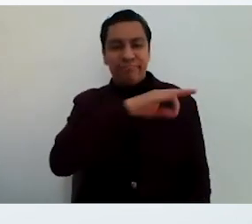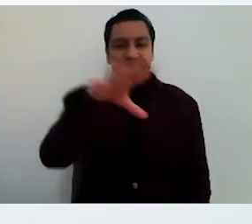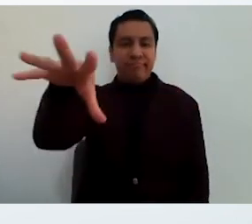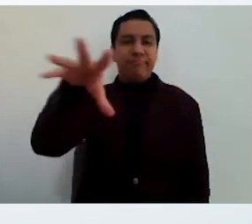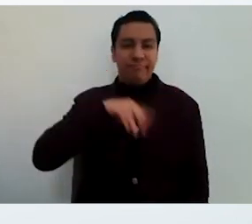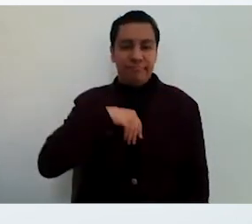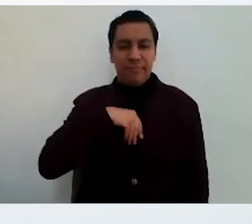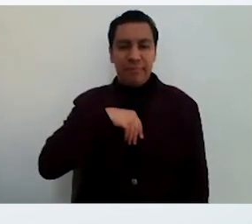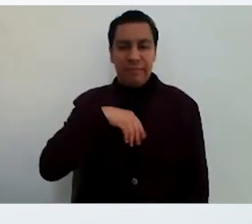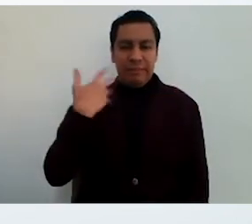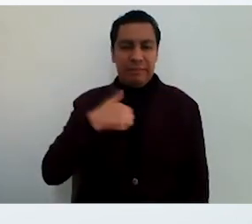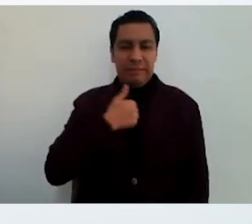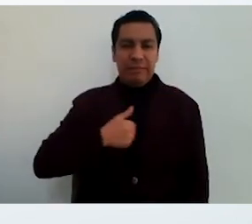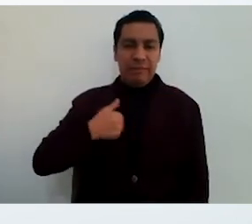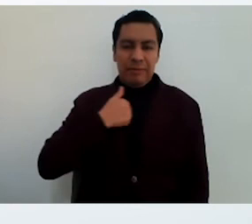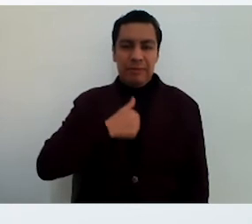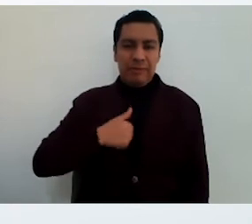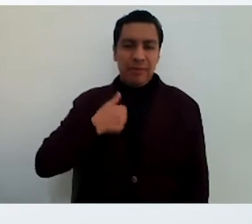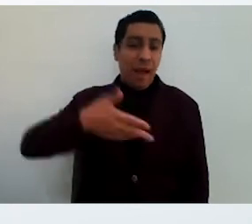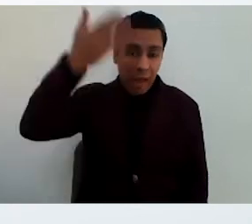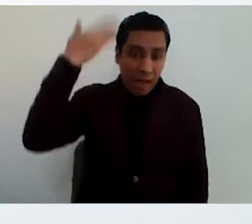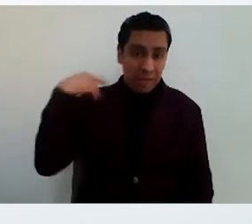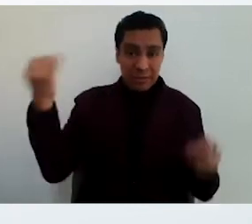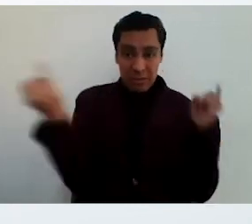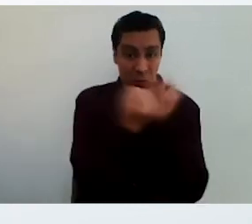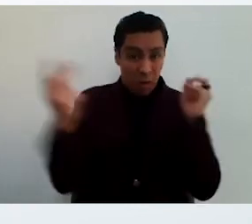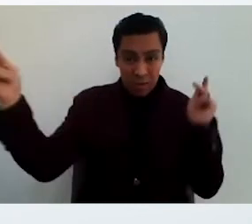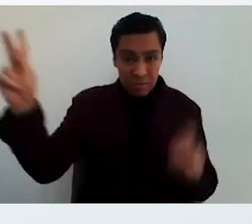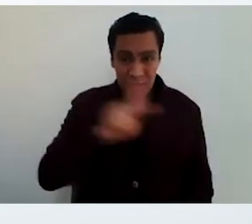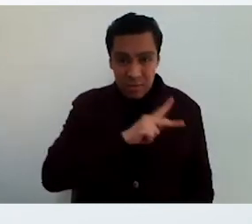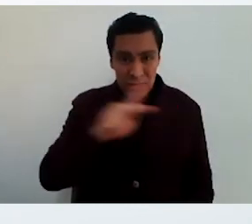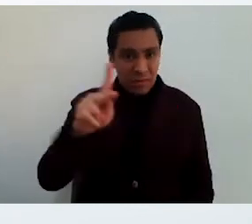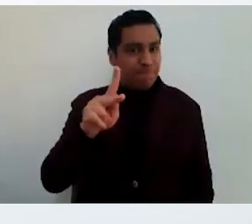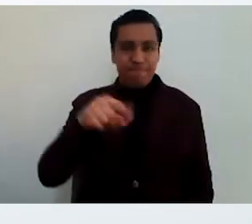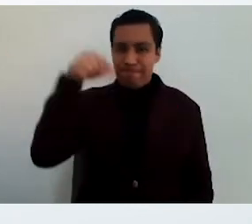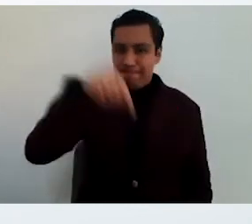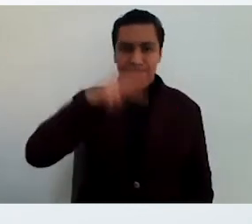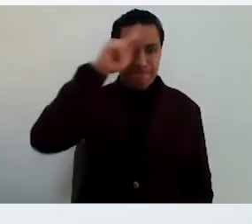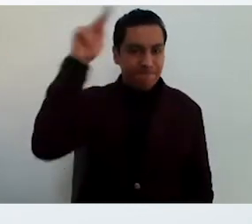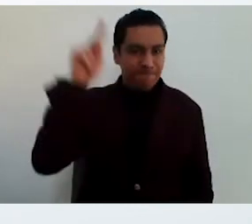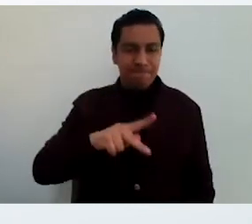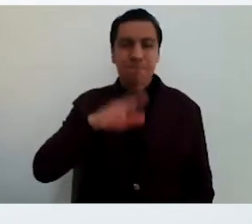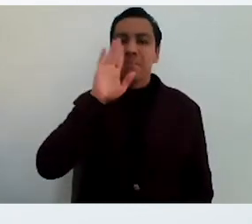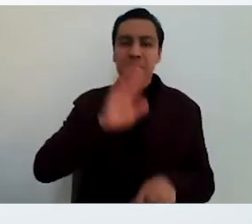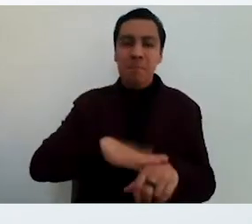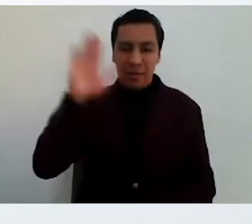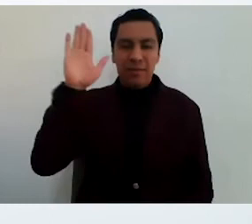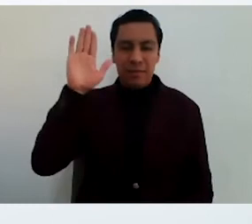al principio, que no se había presentado antes. Una última pregunta, ya para irnos acercando al final,